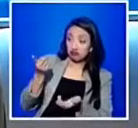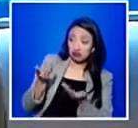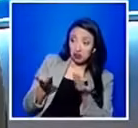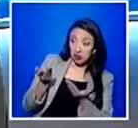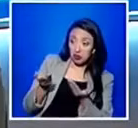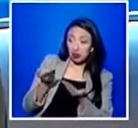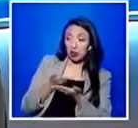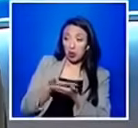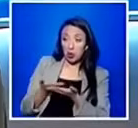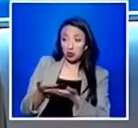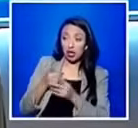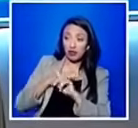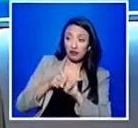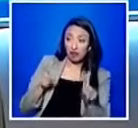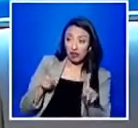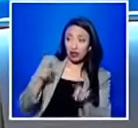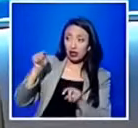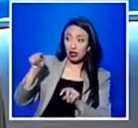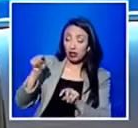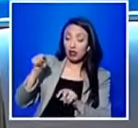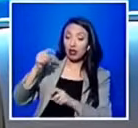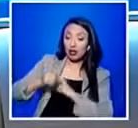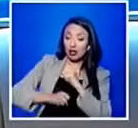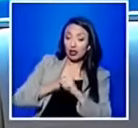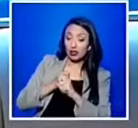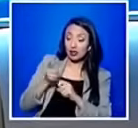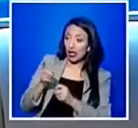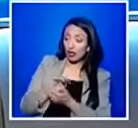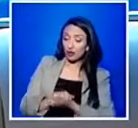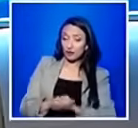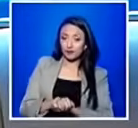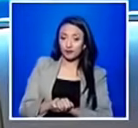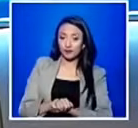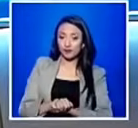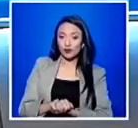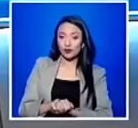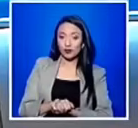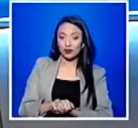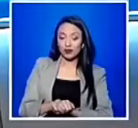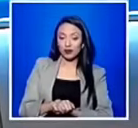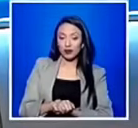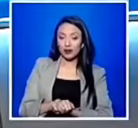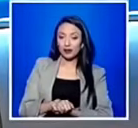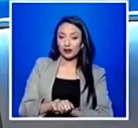cosas diferentes que se van a aplicar al año lectivo que terminó. Adelante.